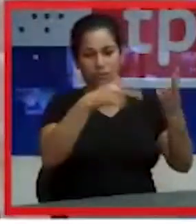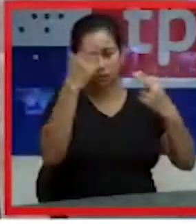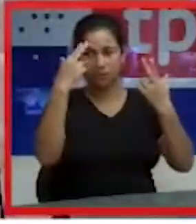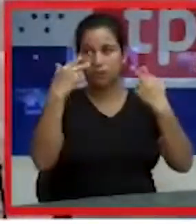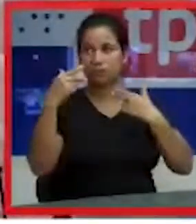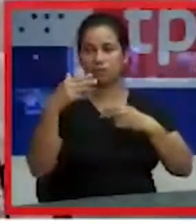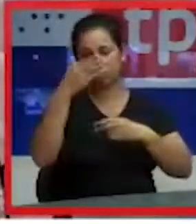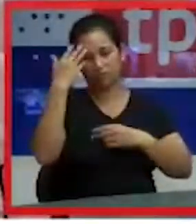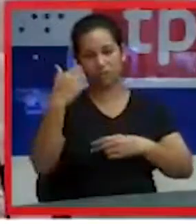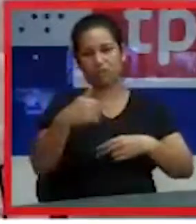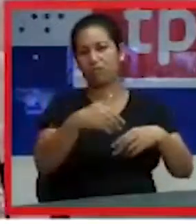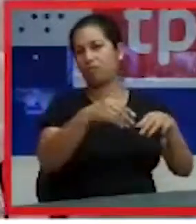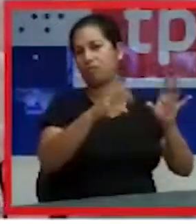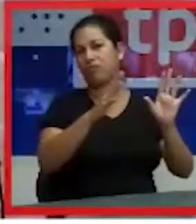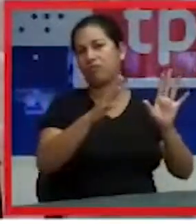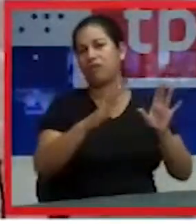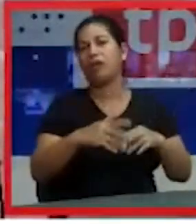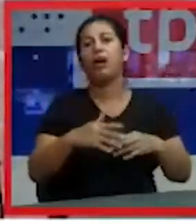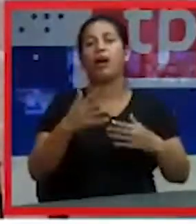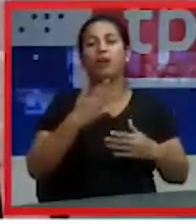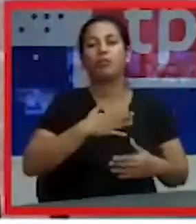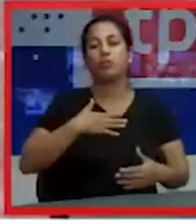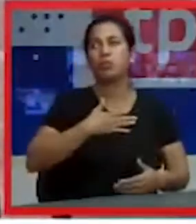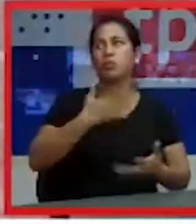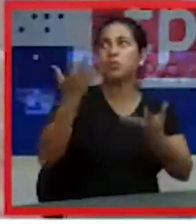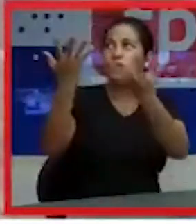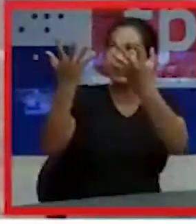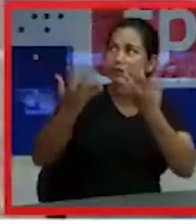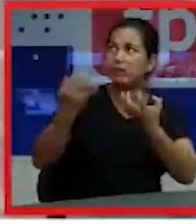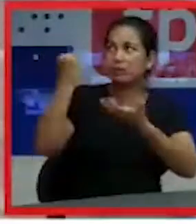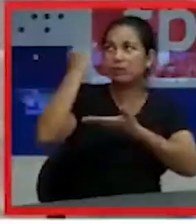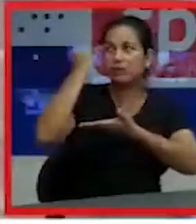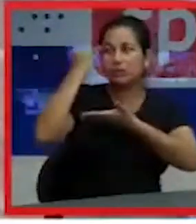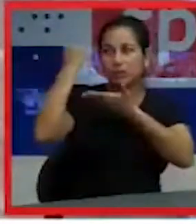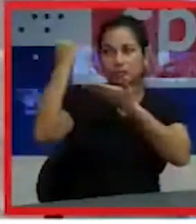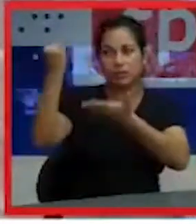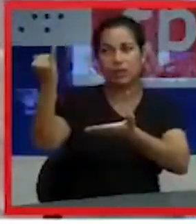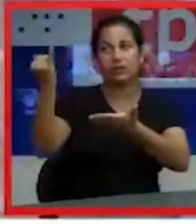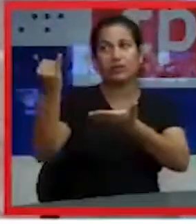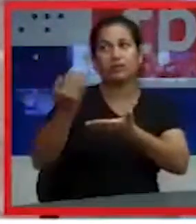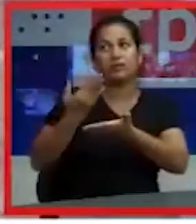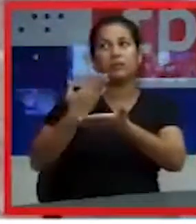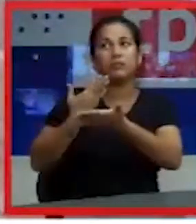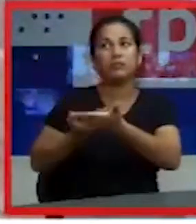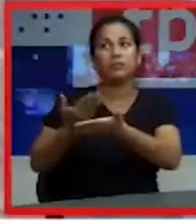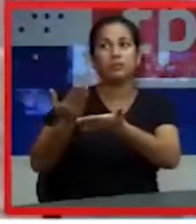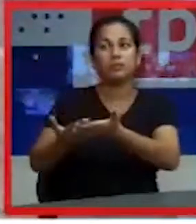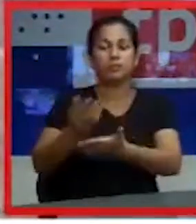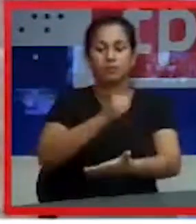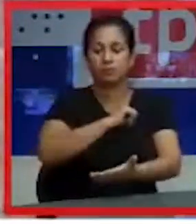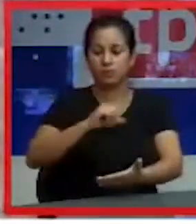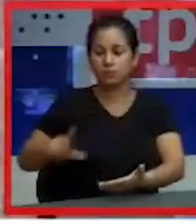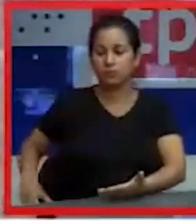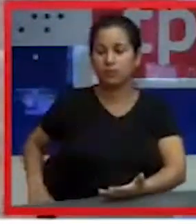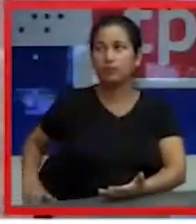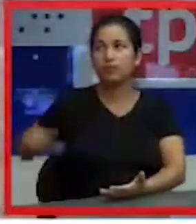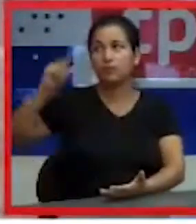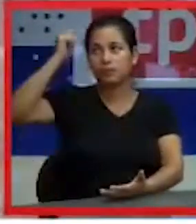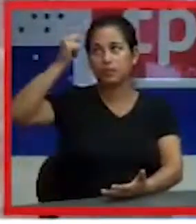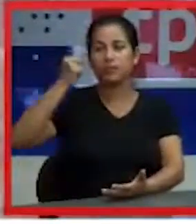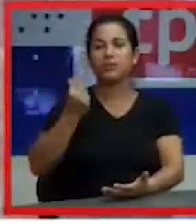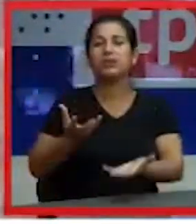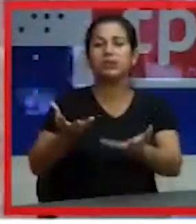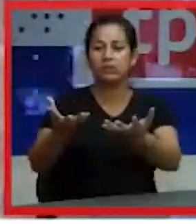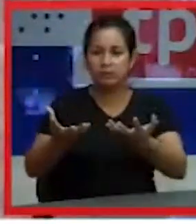hemos sugerido poner, pues, que nos puedan ayudar la gobernación, tanto la alcaldía, que nos dejen trabajar los